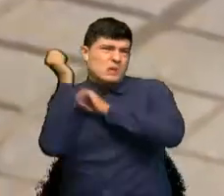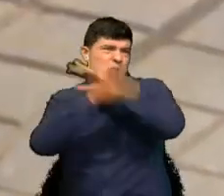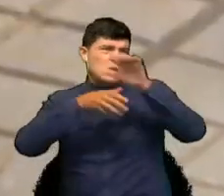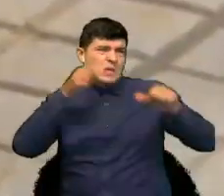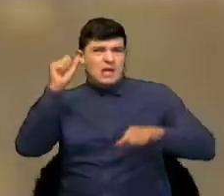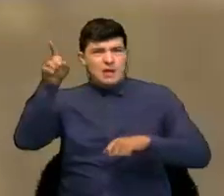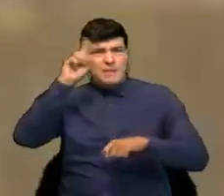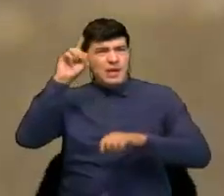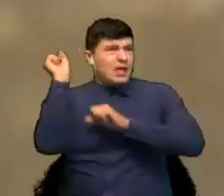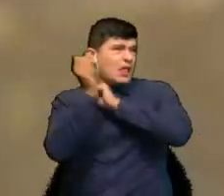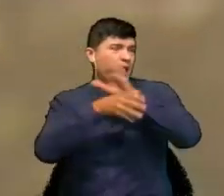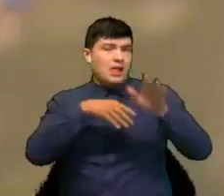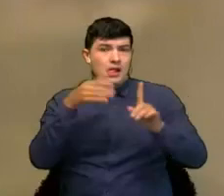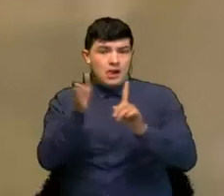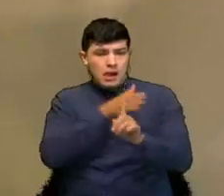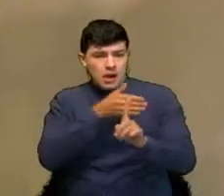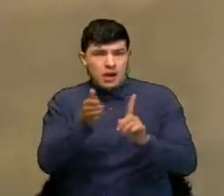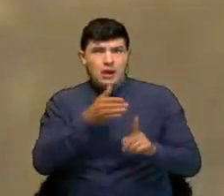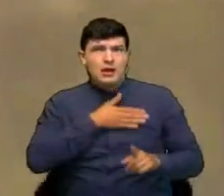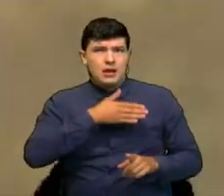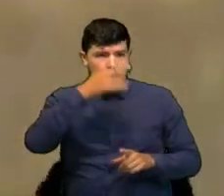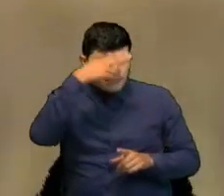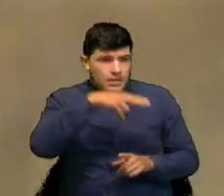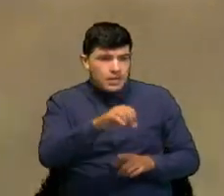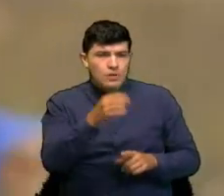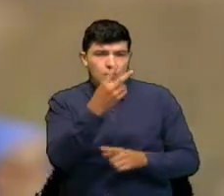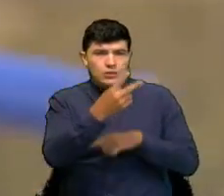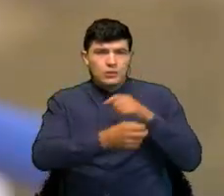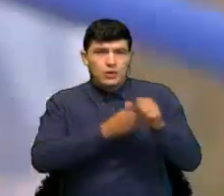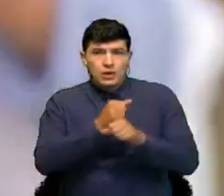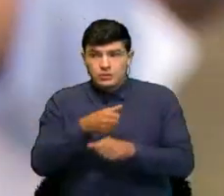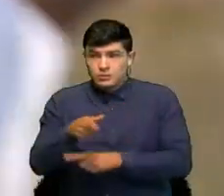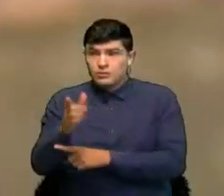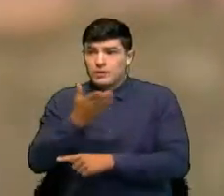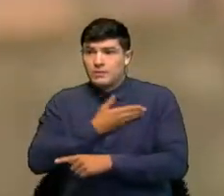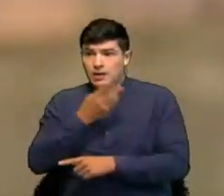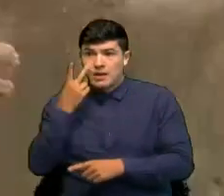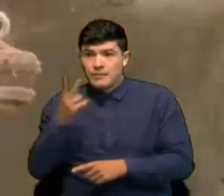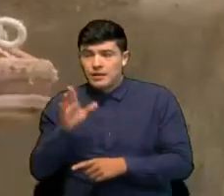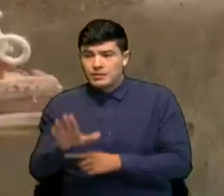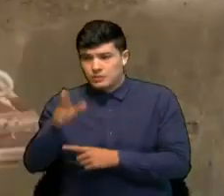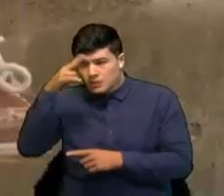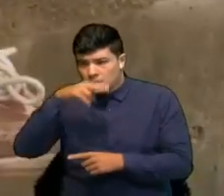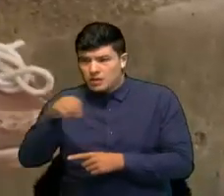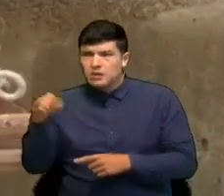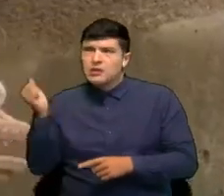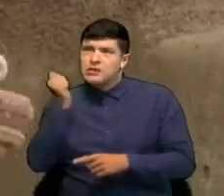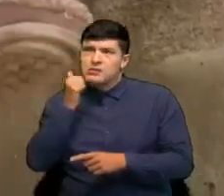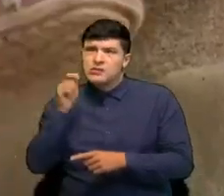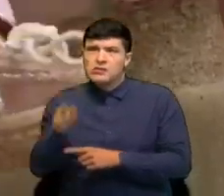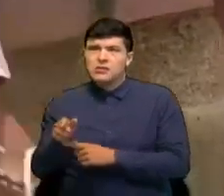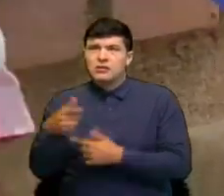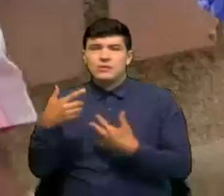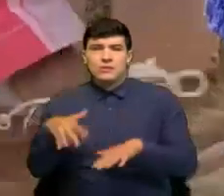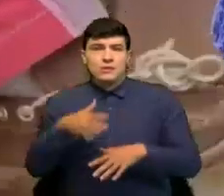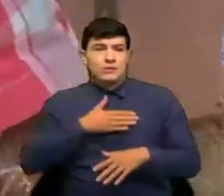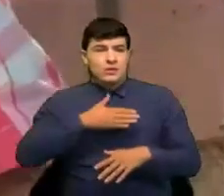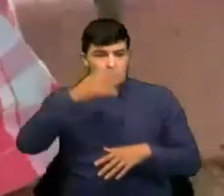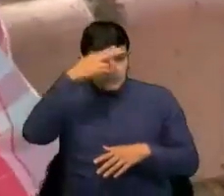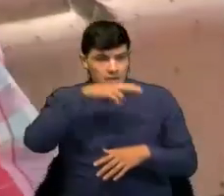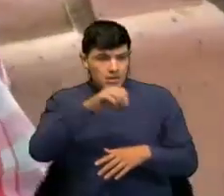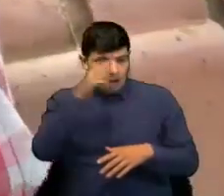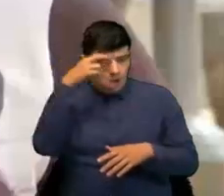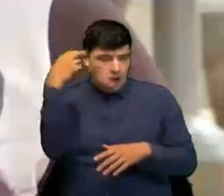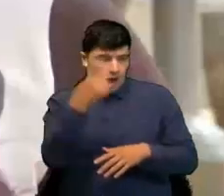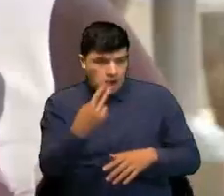palos me agredieron a mi hijo de dos años la mamá del muchacho me dio a mi hijo de dos años me le tiró una piedra mi hijo se me desmayo